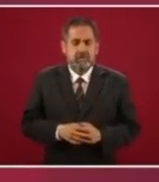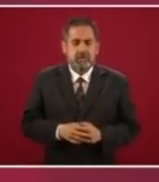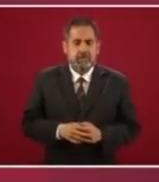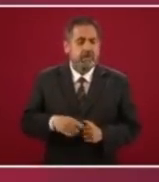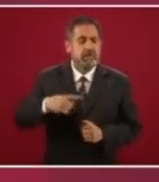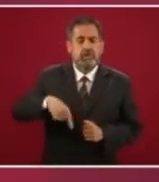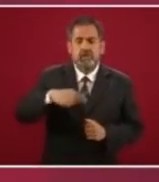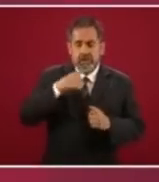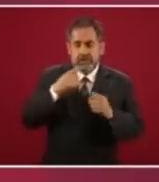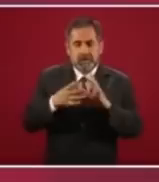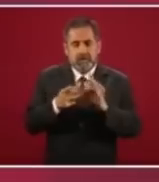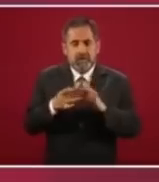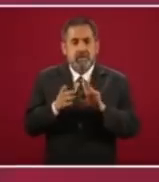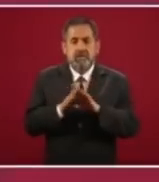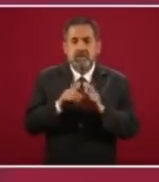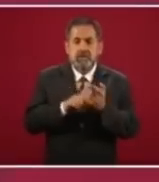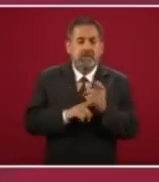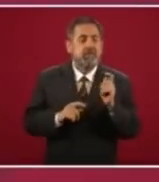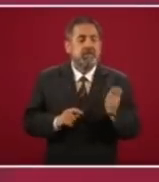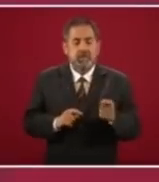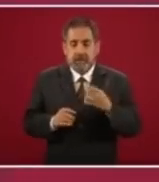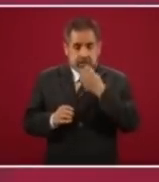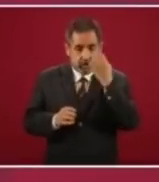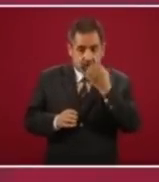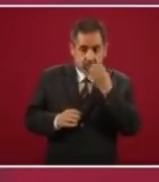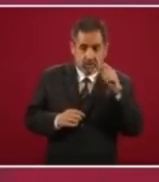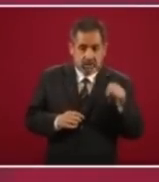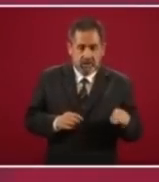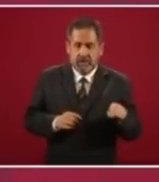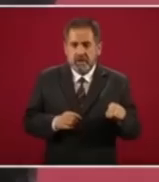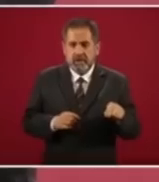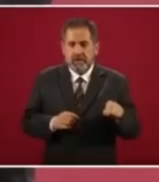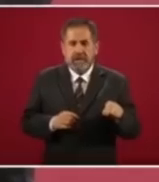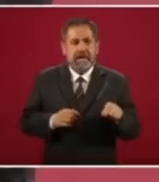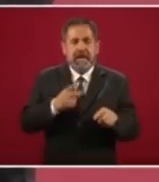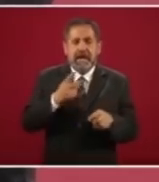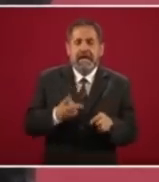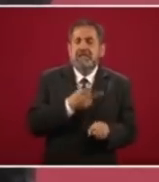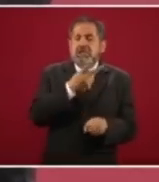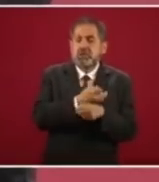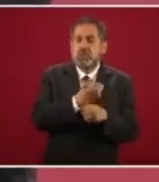Aquí hemos hablado de que la escuela es el segundo hogar.